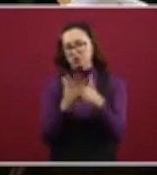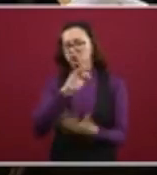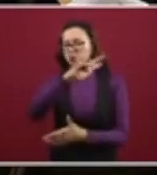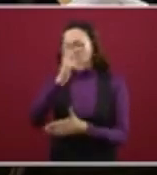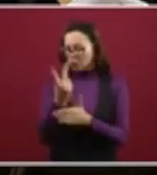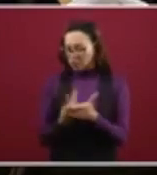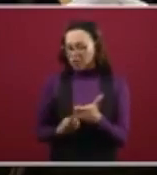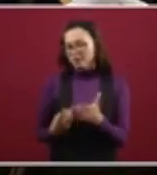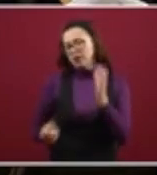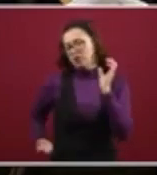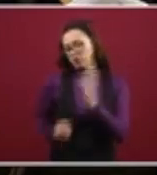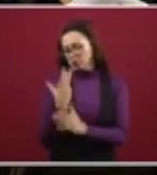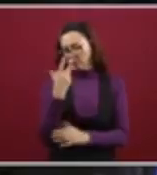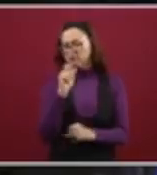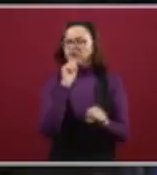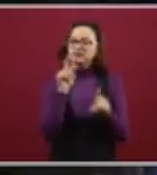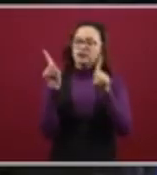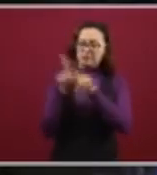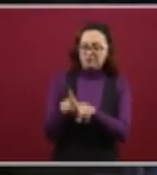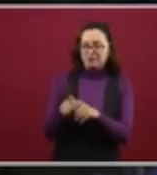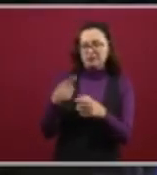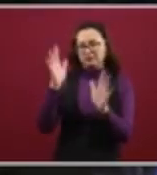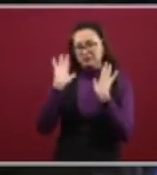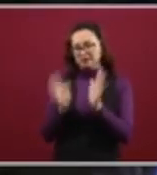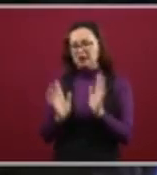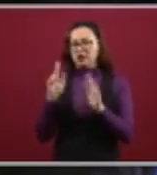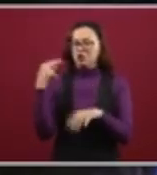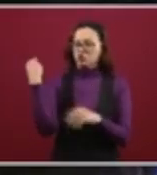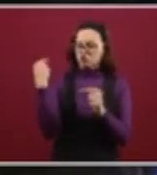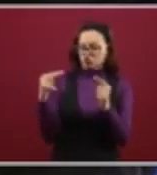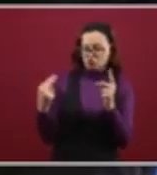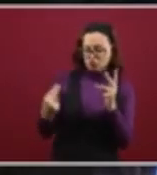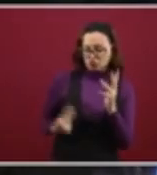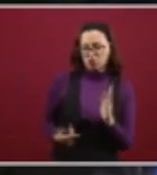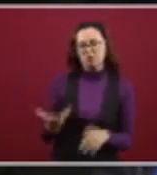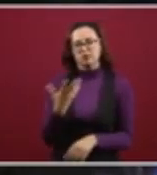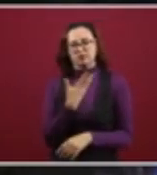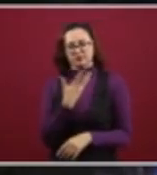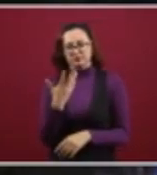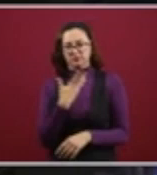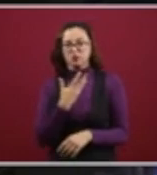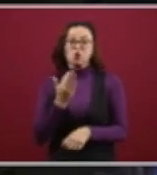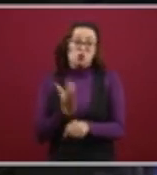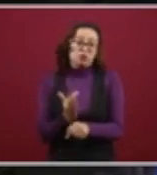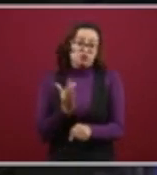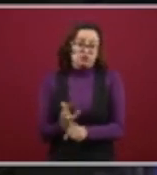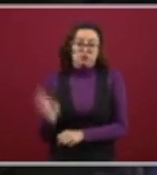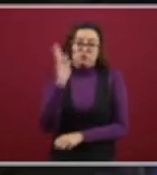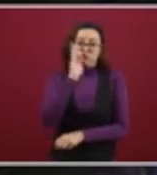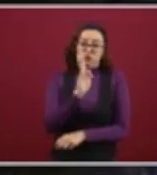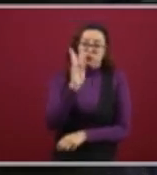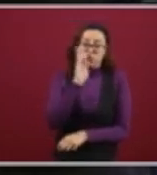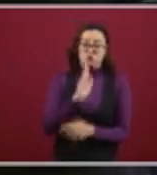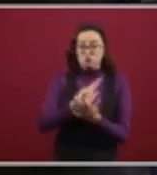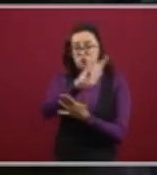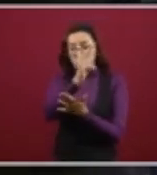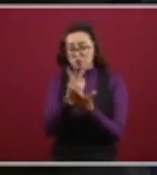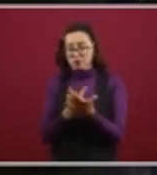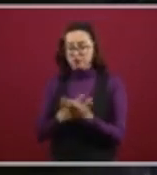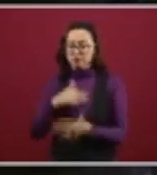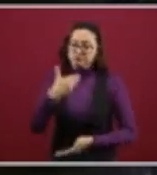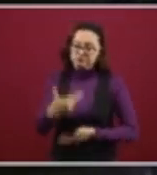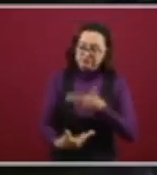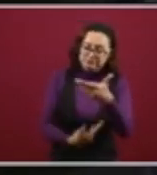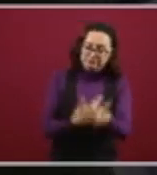un programa piloto, pero también información muy valiosa para poder tener una clara dimensión del universo